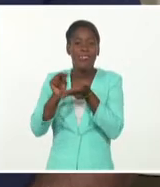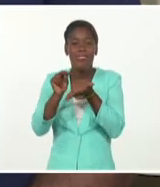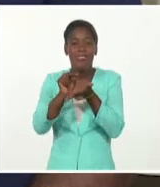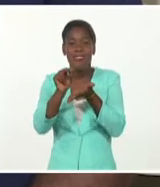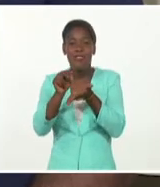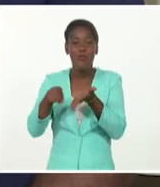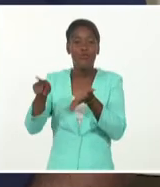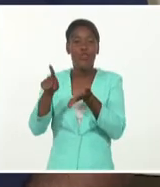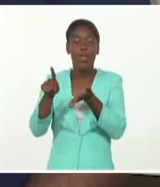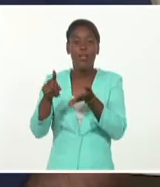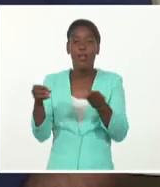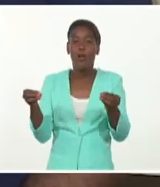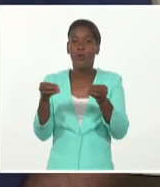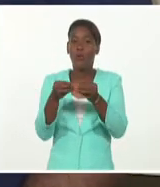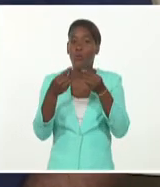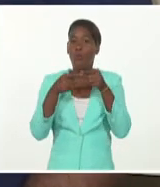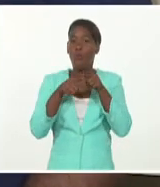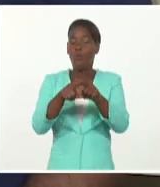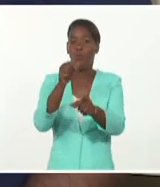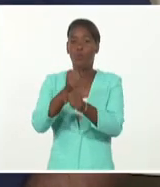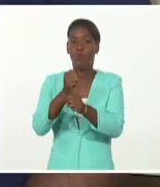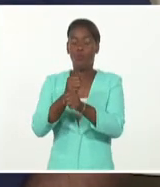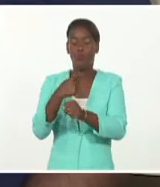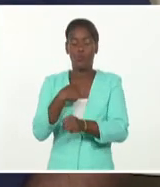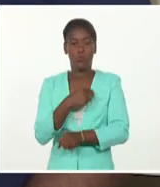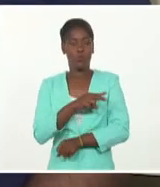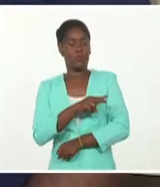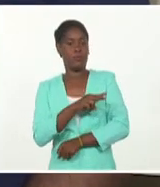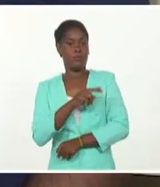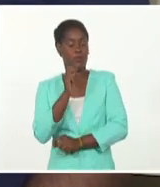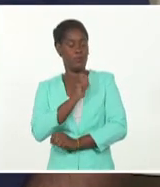hagan. Y yo me iluminé así tremendamente y le dije,